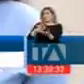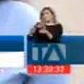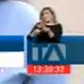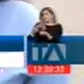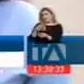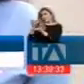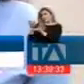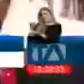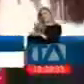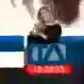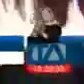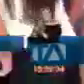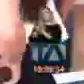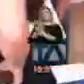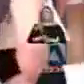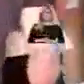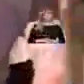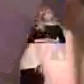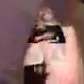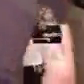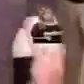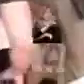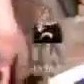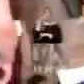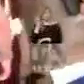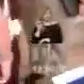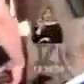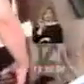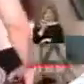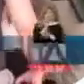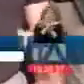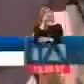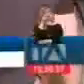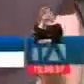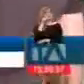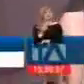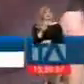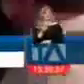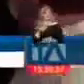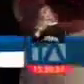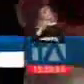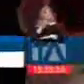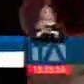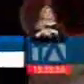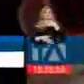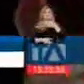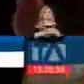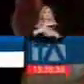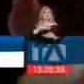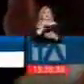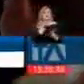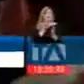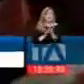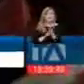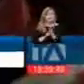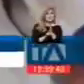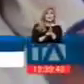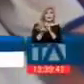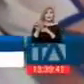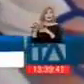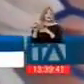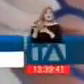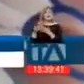venta del IES. Mientras, hace 2 días Abraham Muñoz apareció en la fiscalía para rendir versión en un proceso donde el denunciante es él.